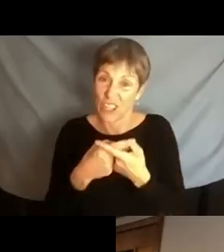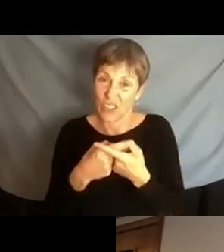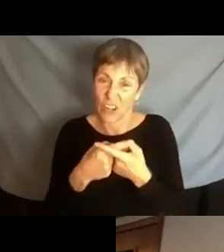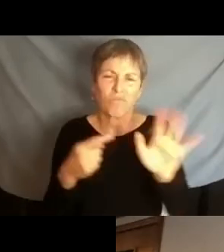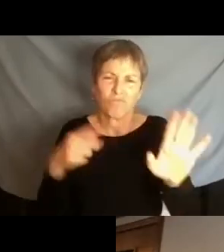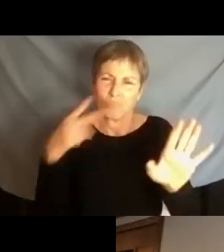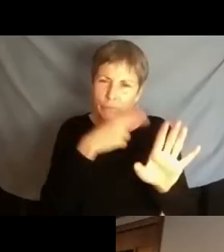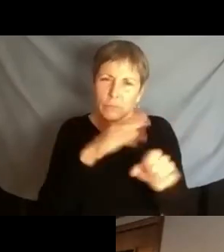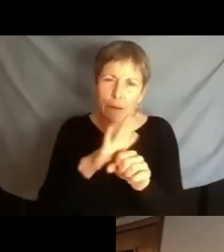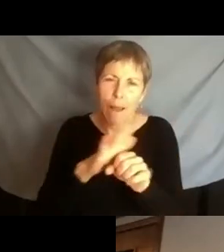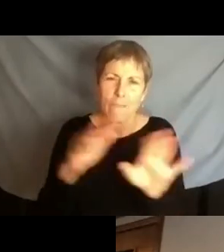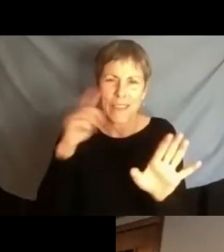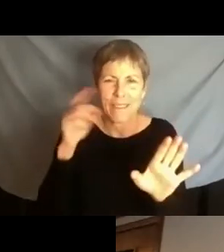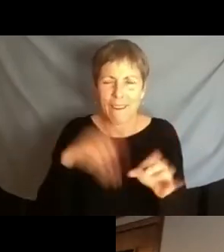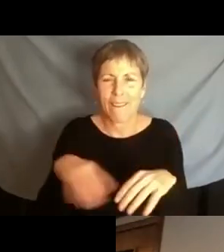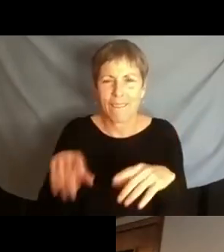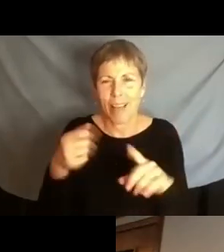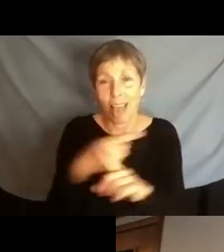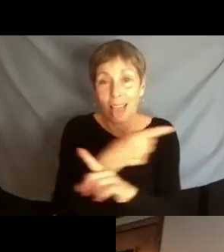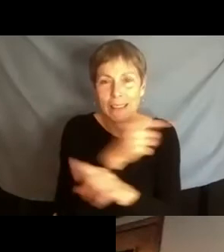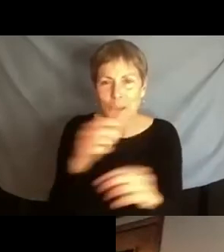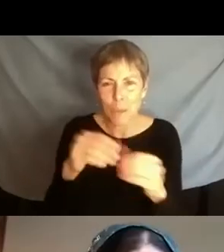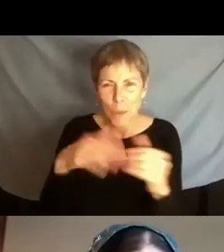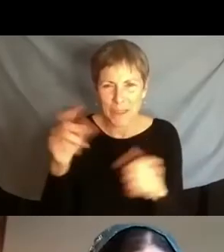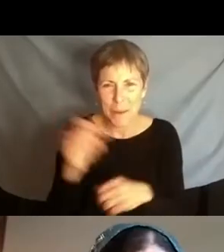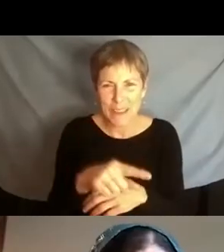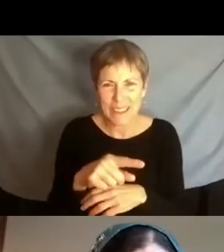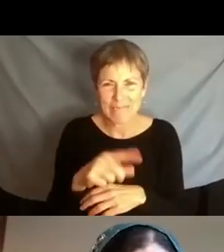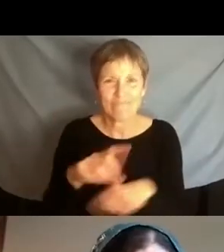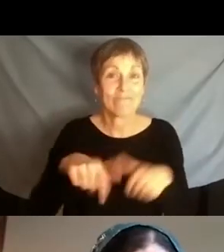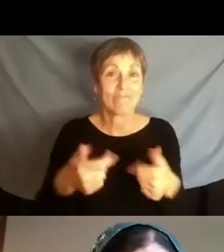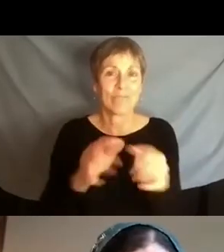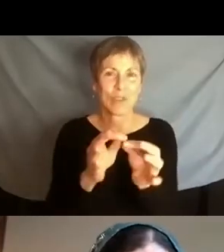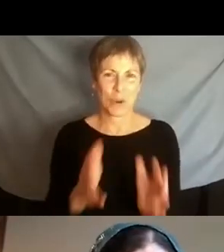por lo que reconocemos una contradicción inherente. Y déjenme detenerme ahí porque creo que ya he ido más allá de la pregunta.